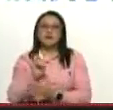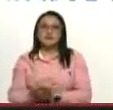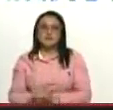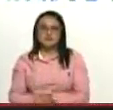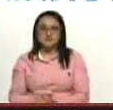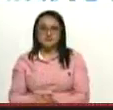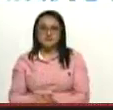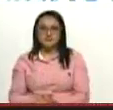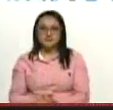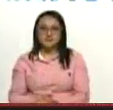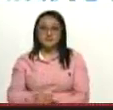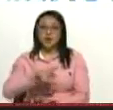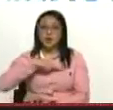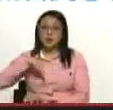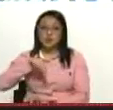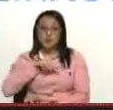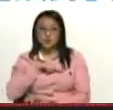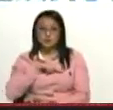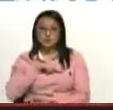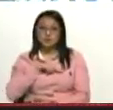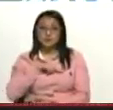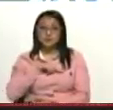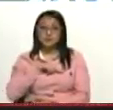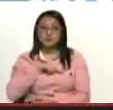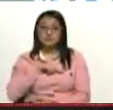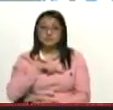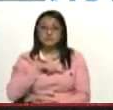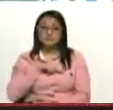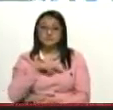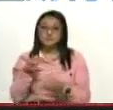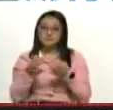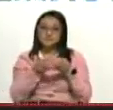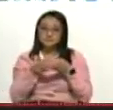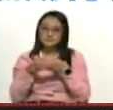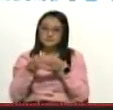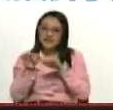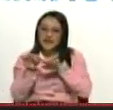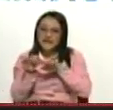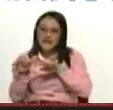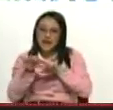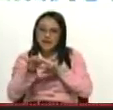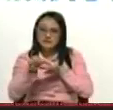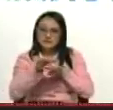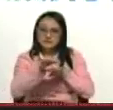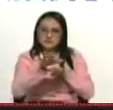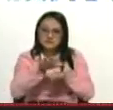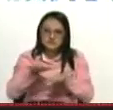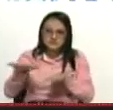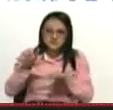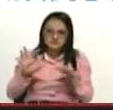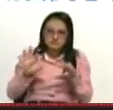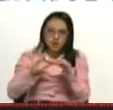Nosotros somos un conjunto de Islas y territorios